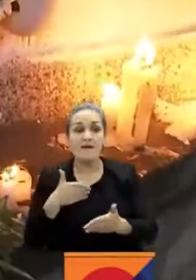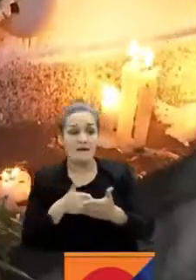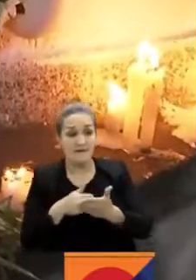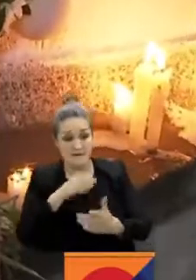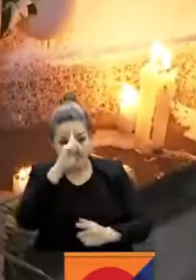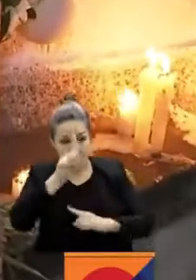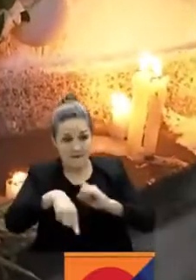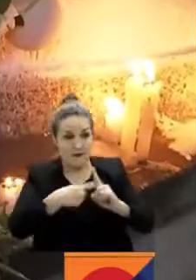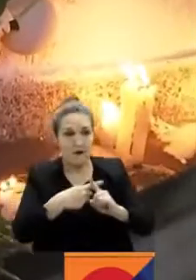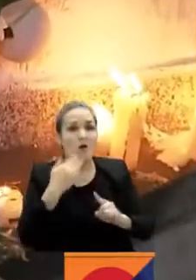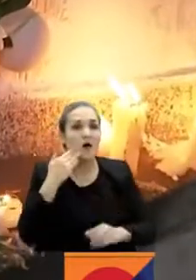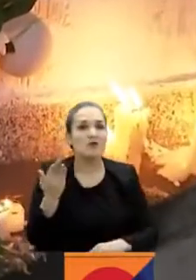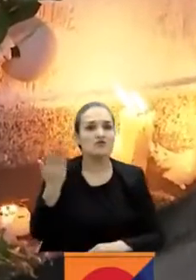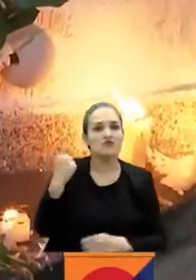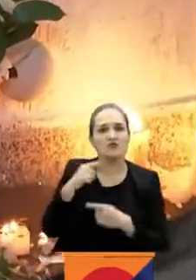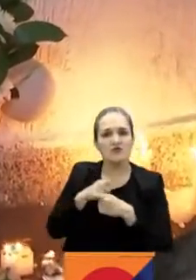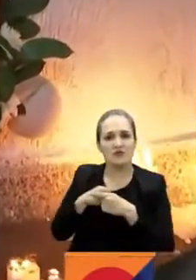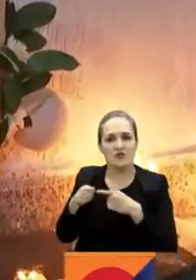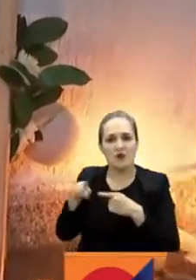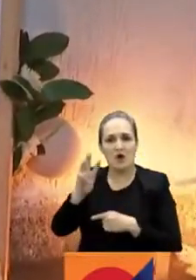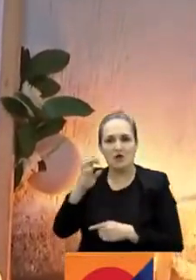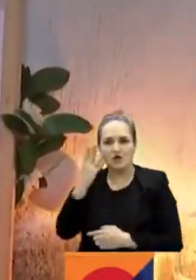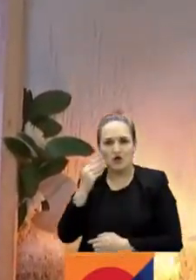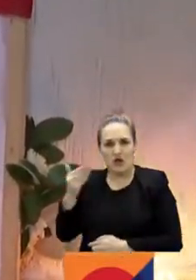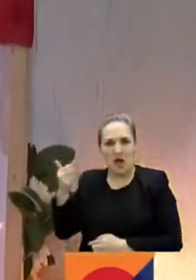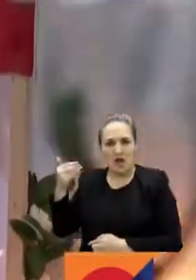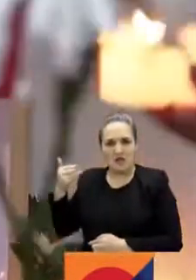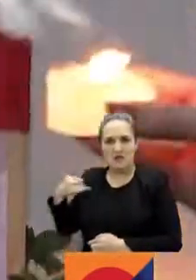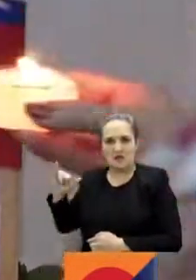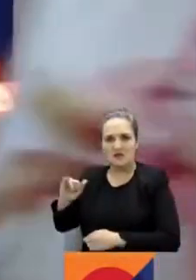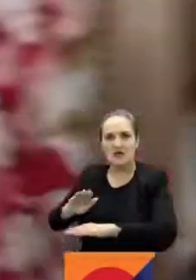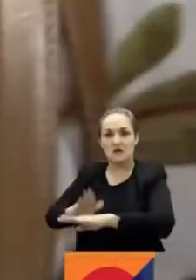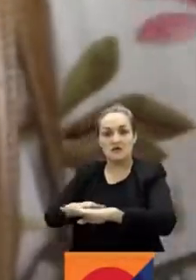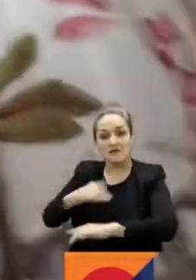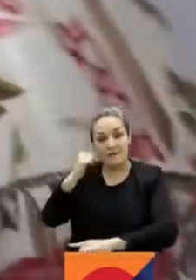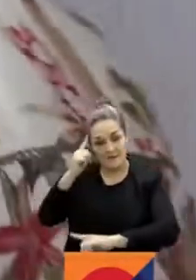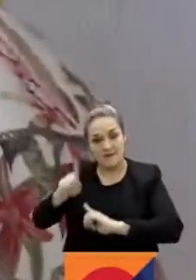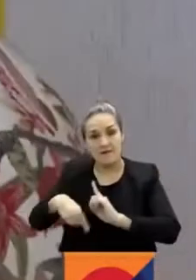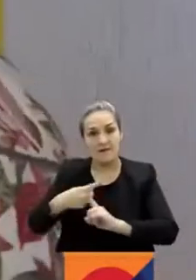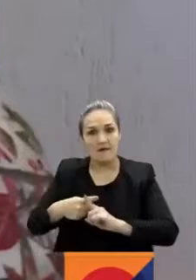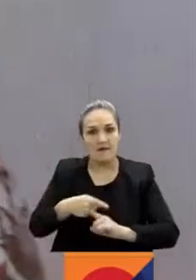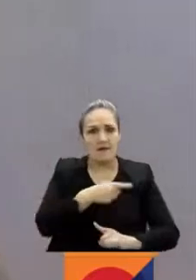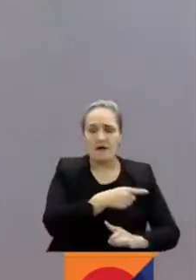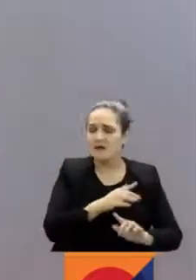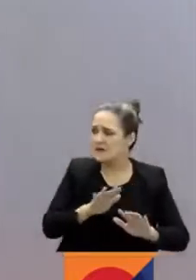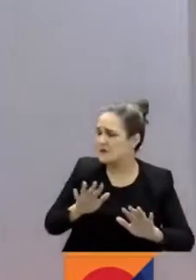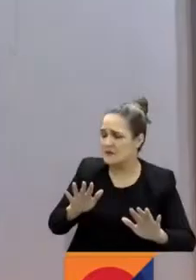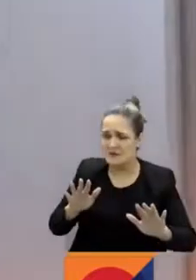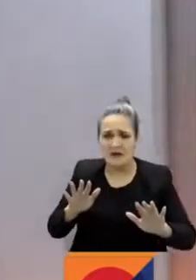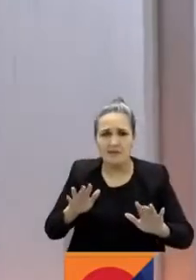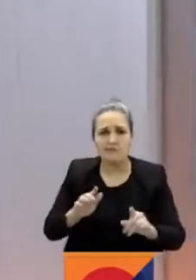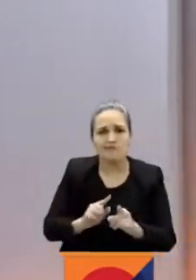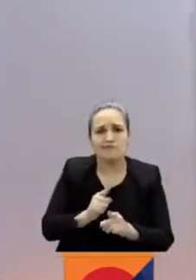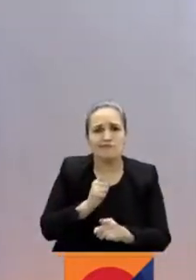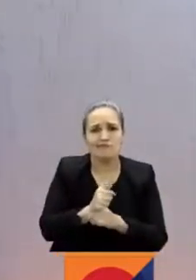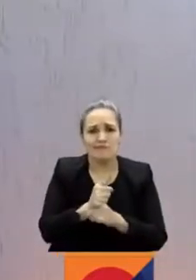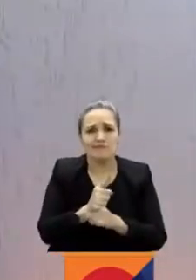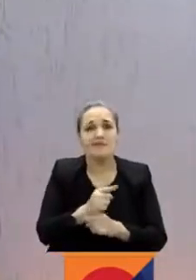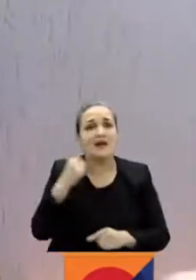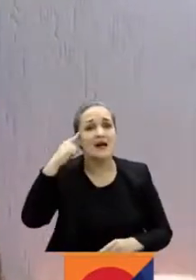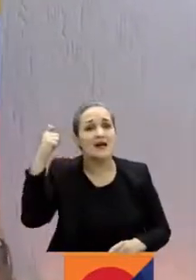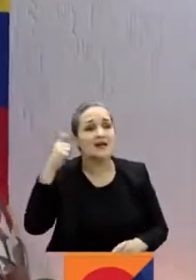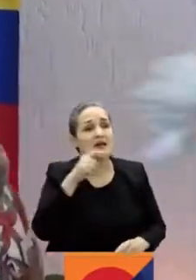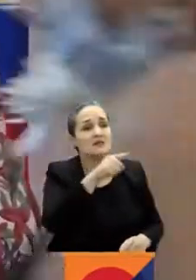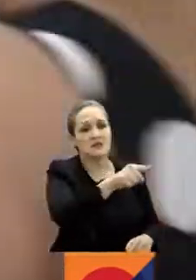muerte 8 días antes de que se perpetrara este ataque terrorista, que ante el riesgo que representaba estar en ese corregimiento